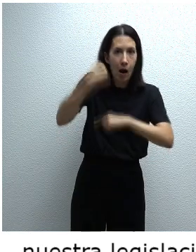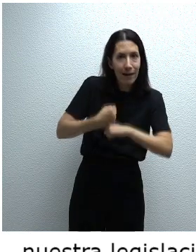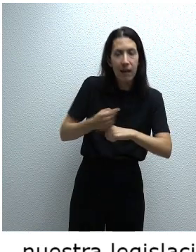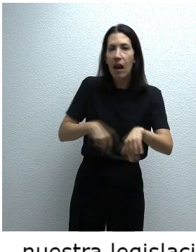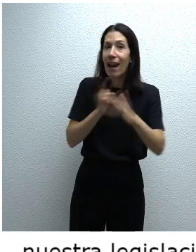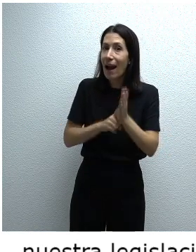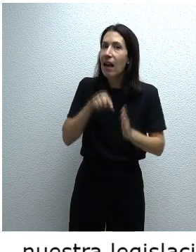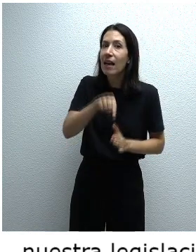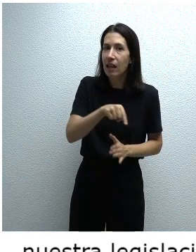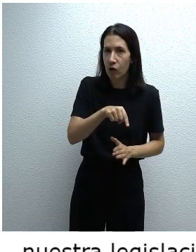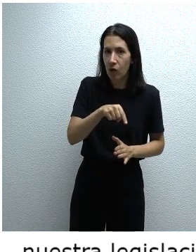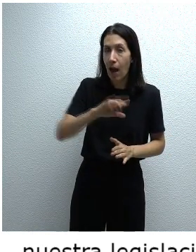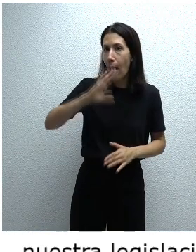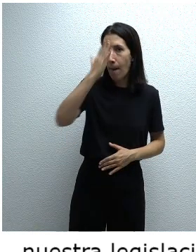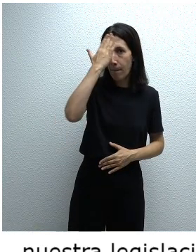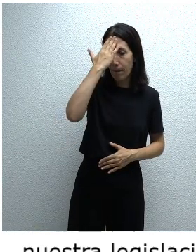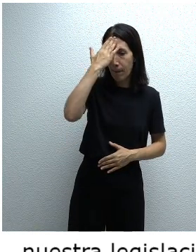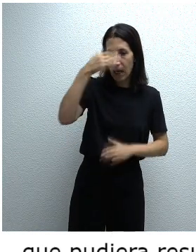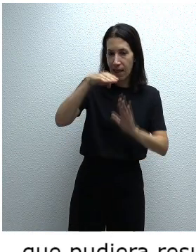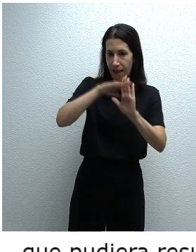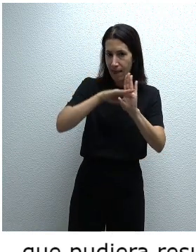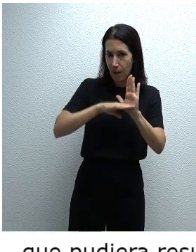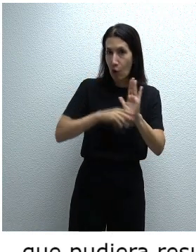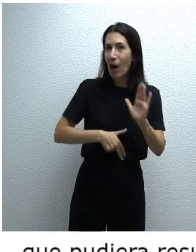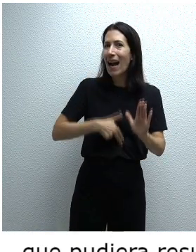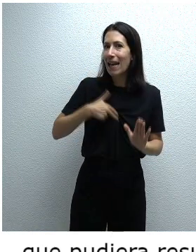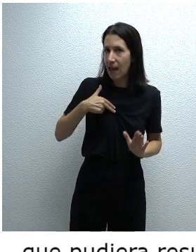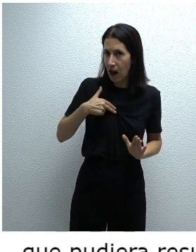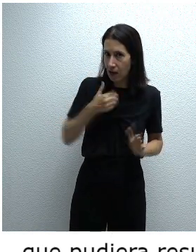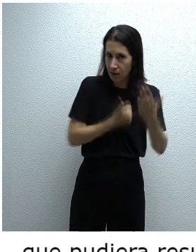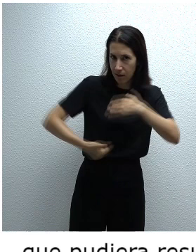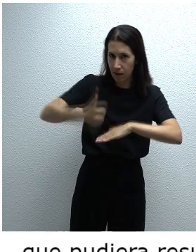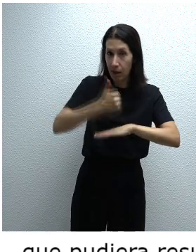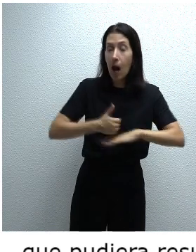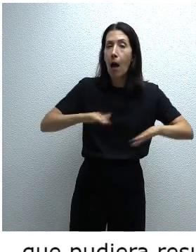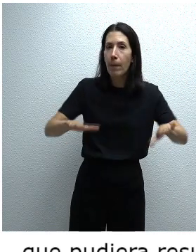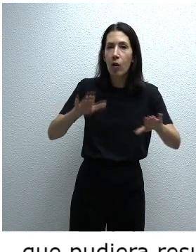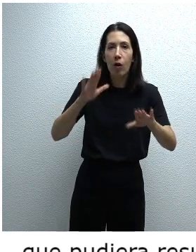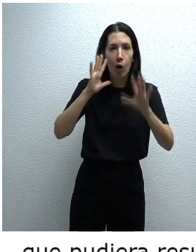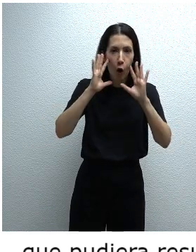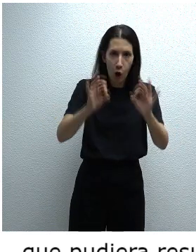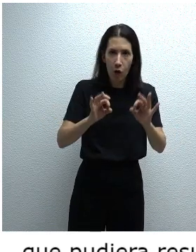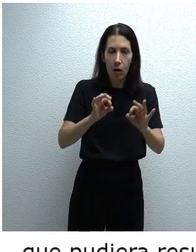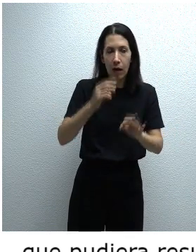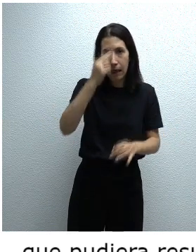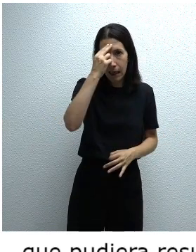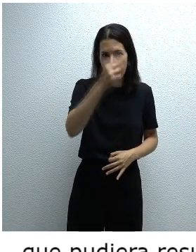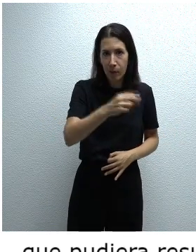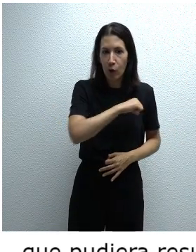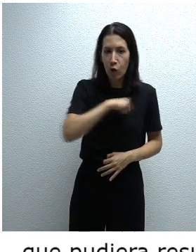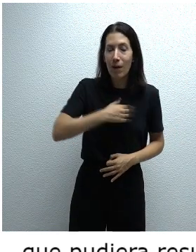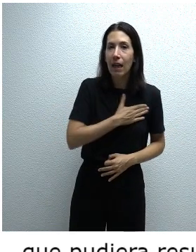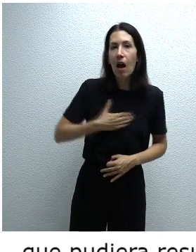Eso es el principio general y generalísimo. Ahora bien, como todo respeto a la autonomía de la voluntad, tiene una